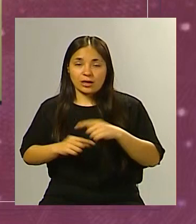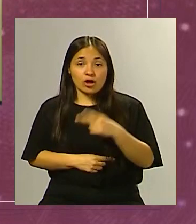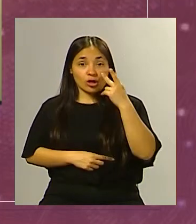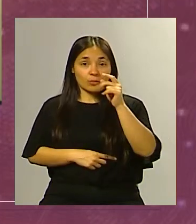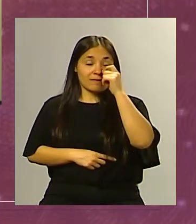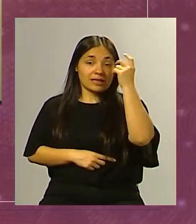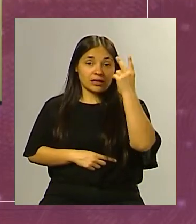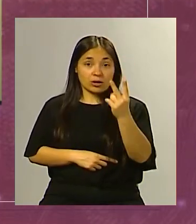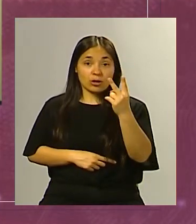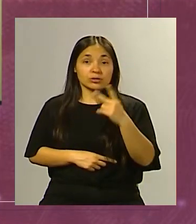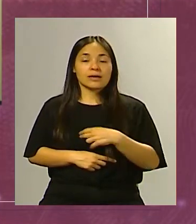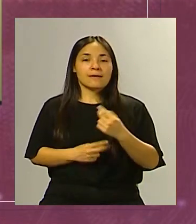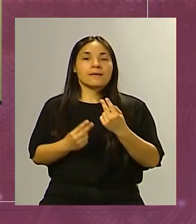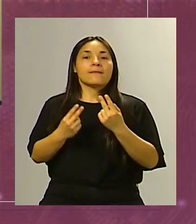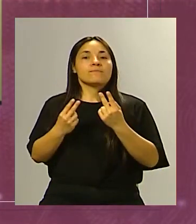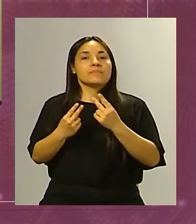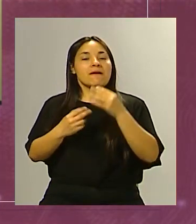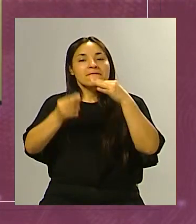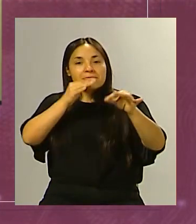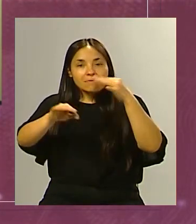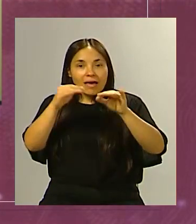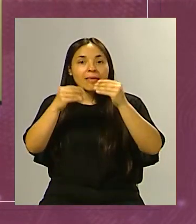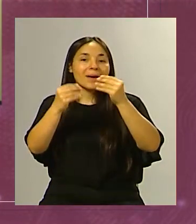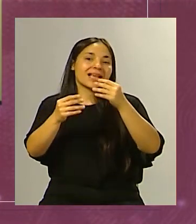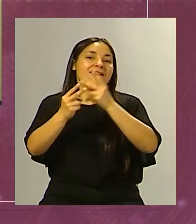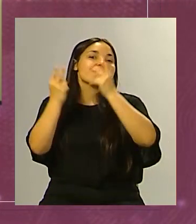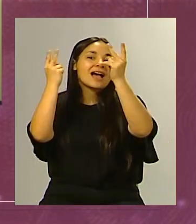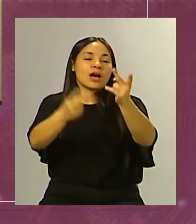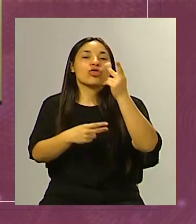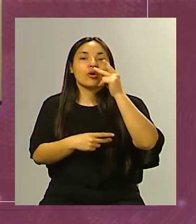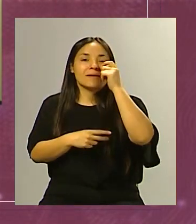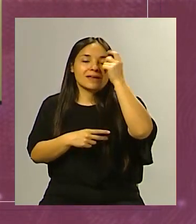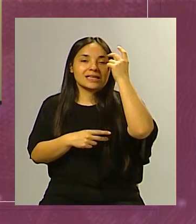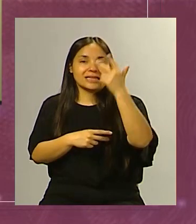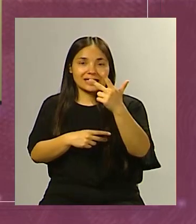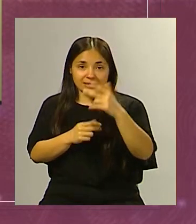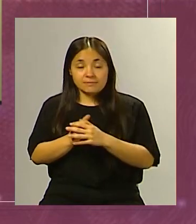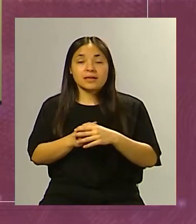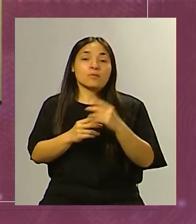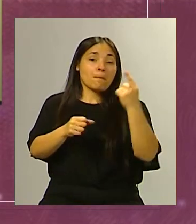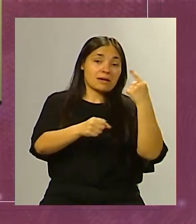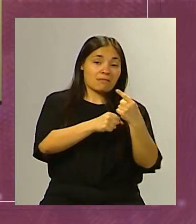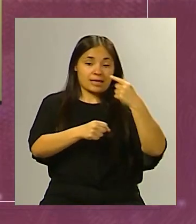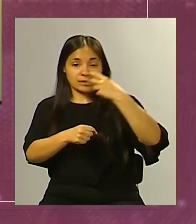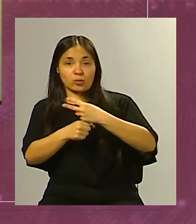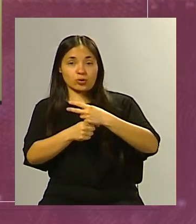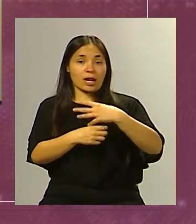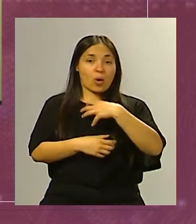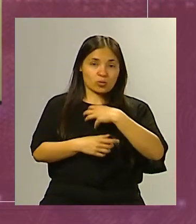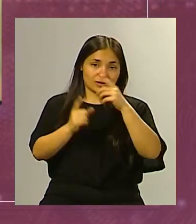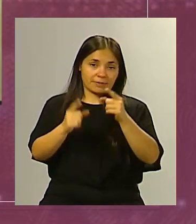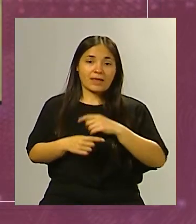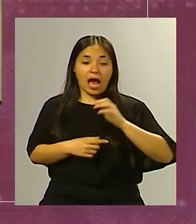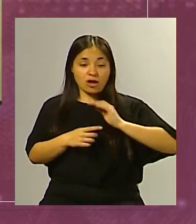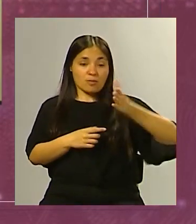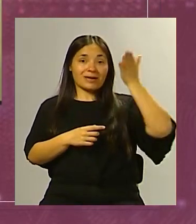2022 vendimos para la promoción 2023, claro. ¿Sí? Tanto primaria como secundaria. El año pasado, ya saliendo